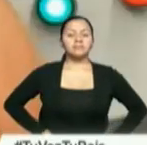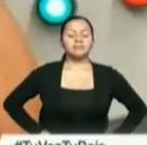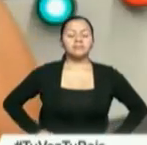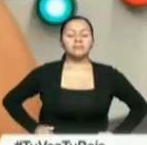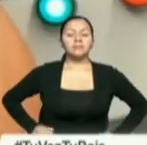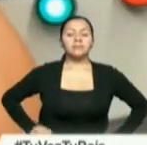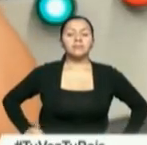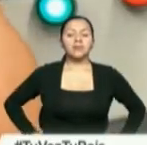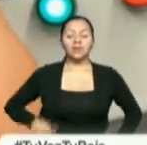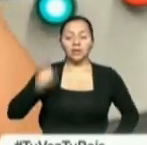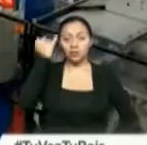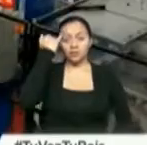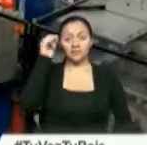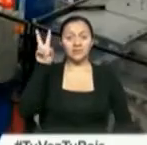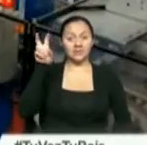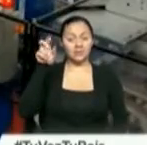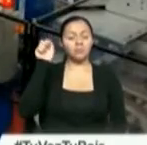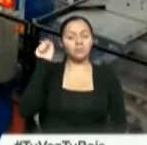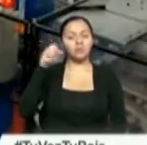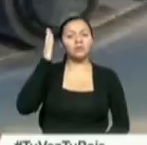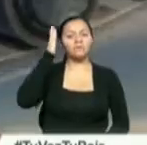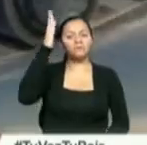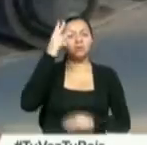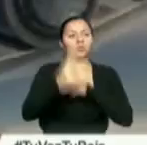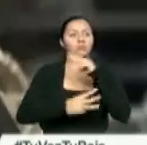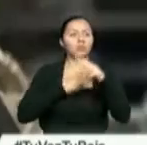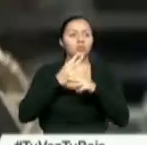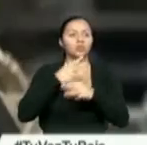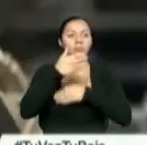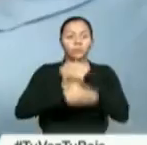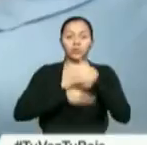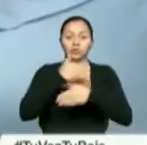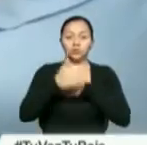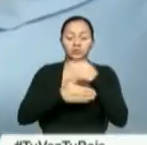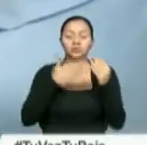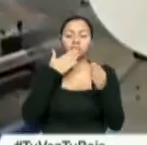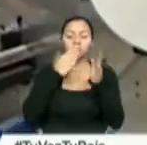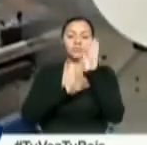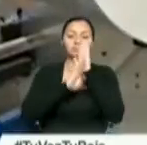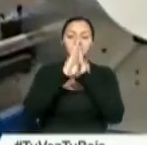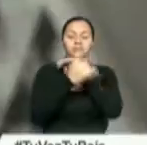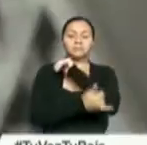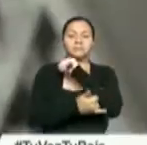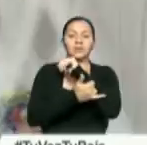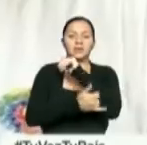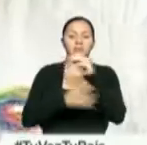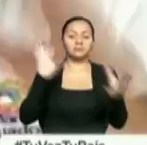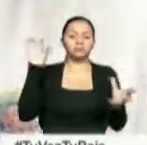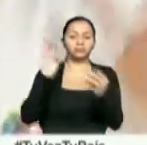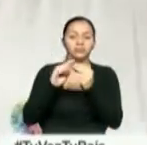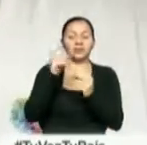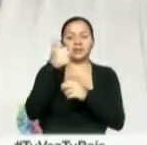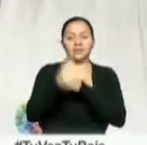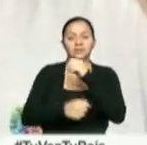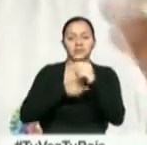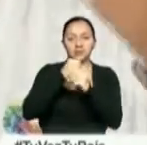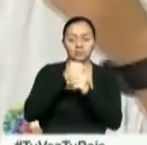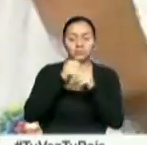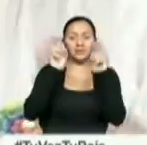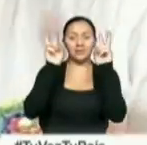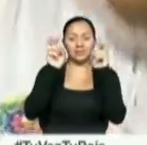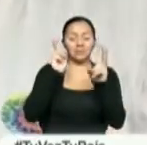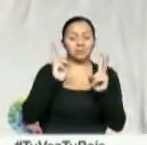del mundo y parte de aquello se ve en los procesos de emprendimiento que se desarrollan en el país en esta última década en este contexto el